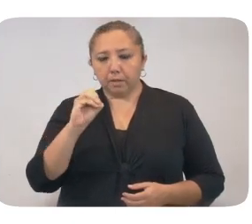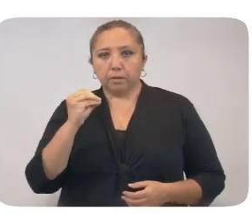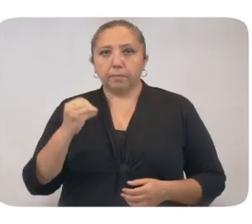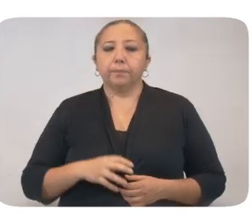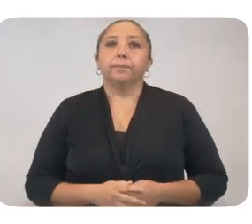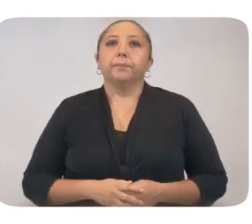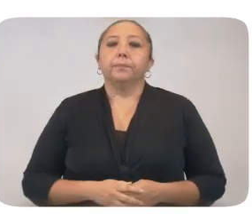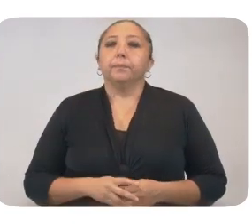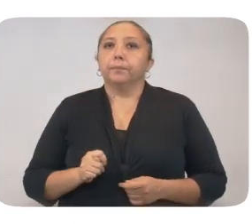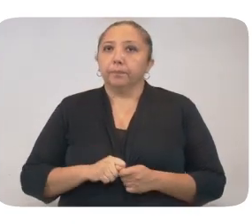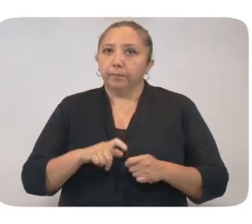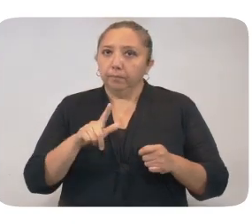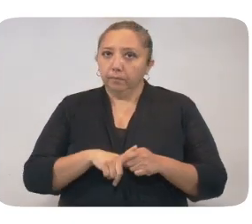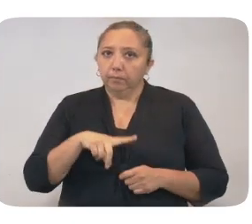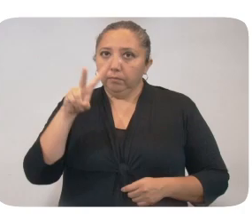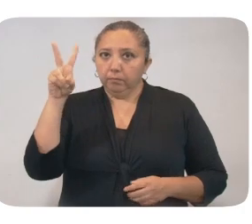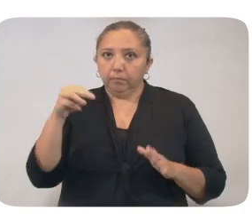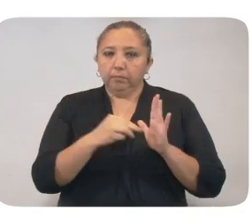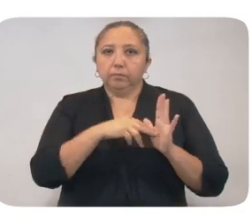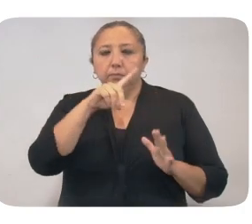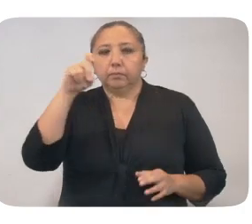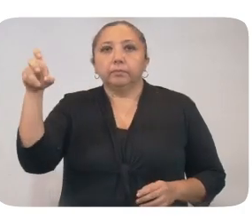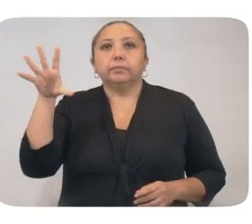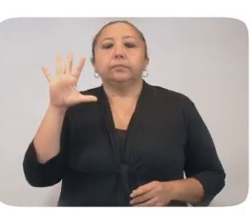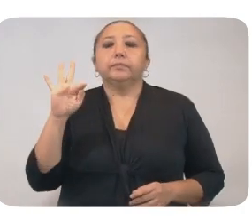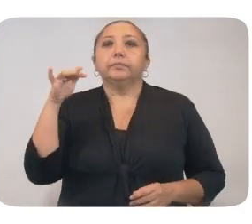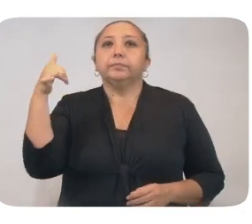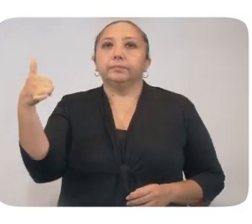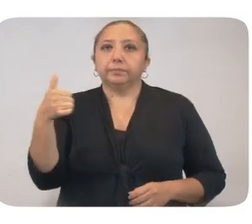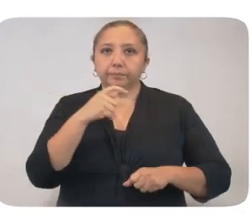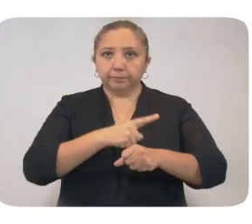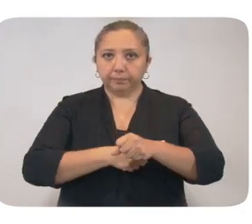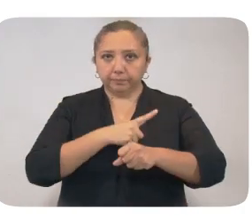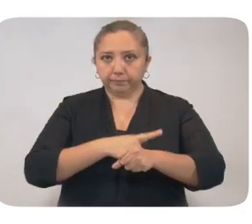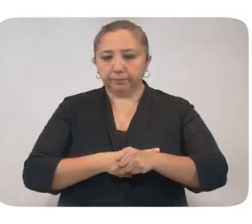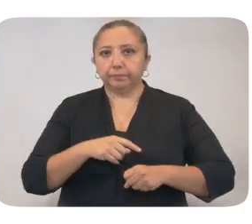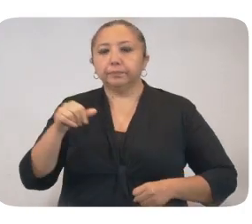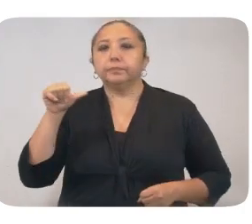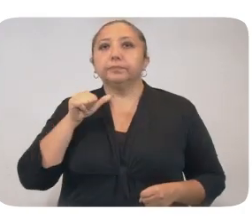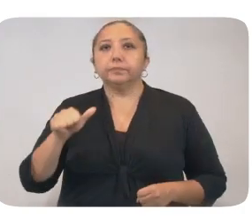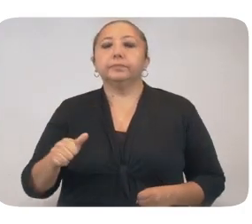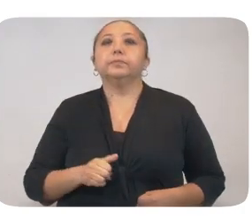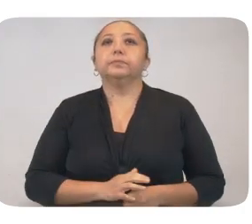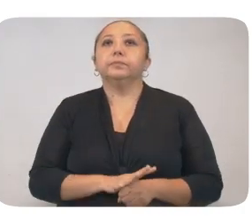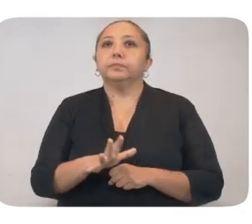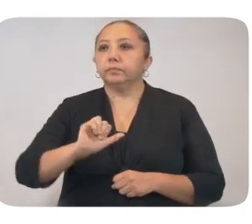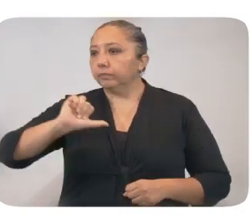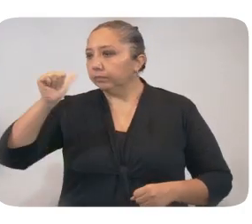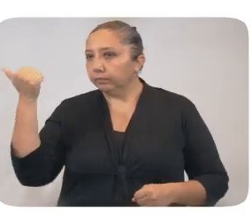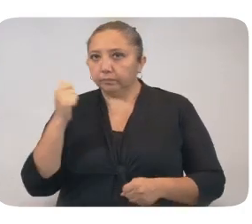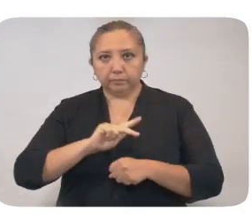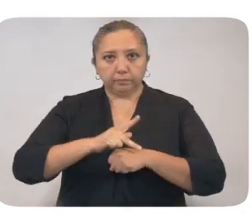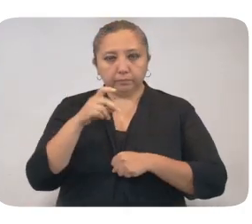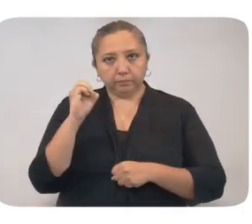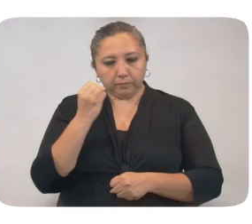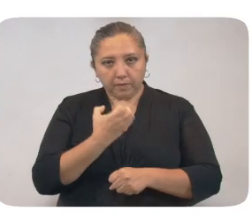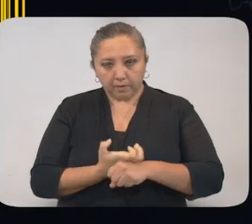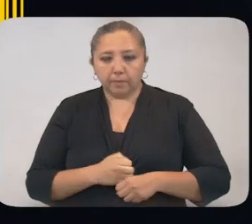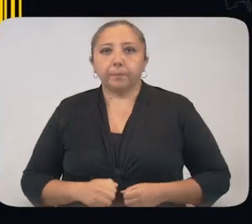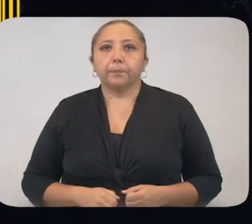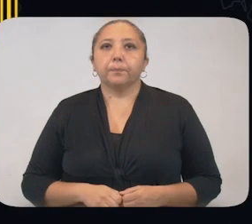ya estaba en total ya son 2 mil 146 casos positivos 16 de los cuales son de otro país u otro